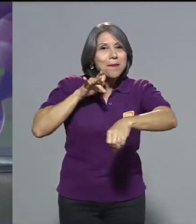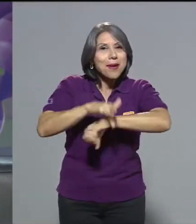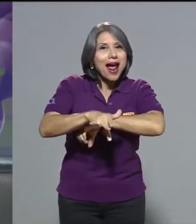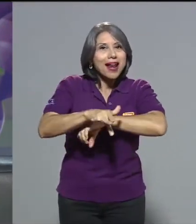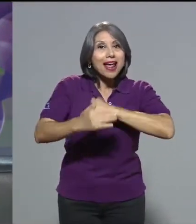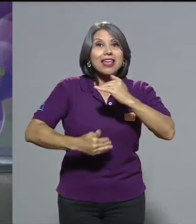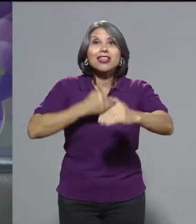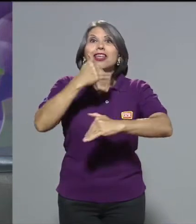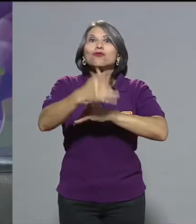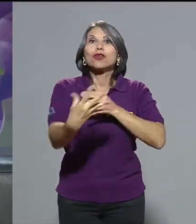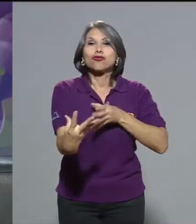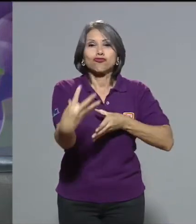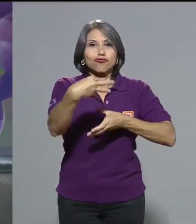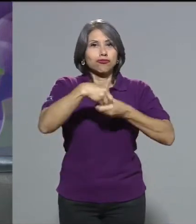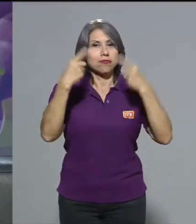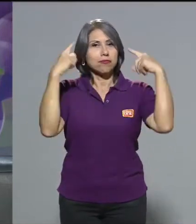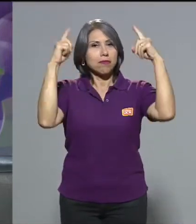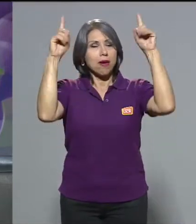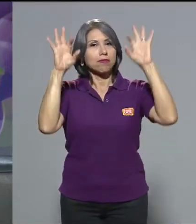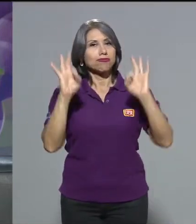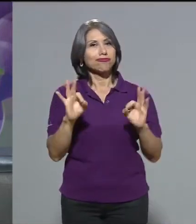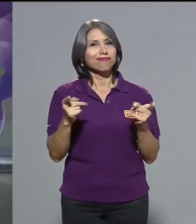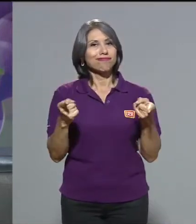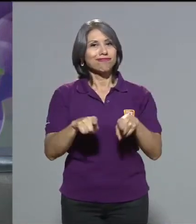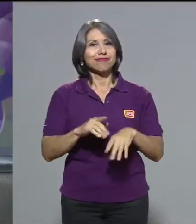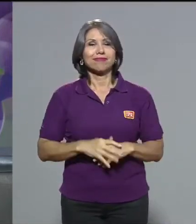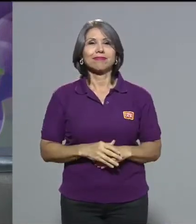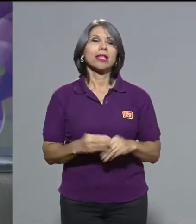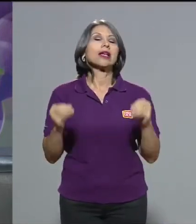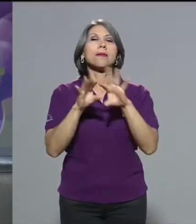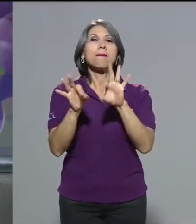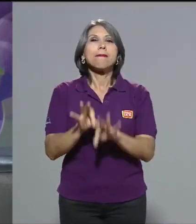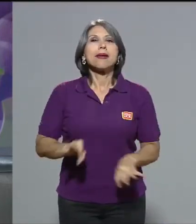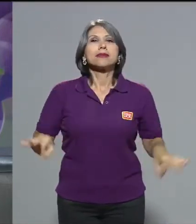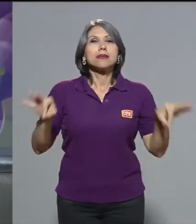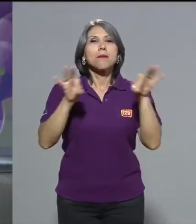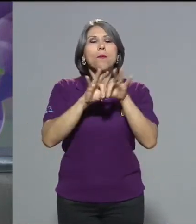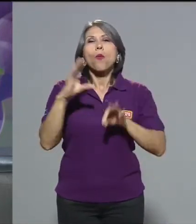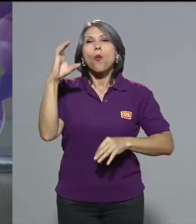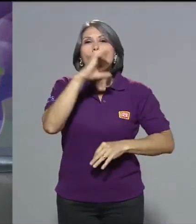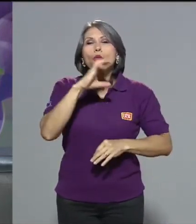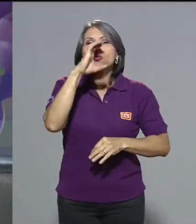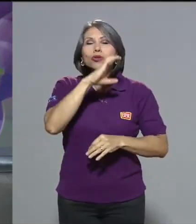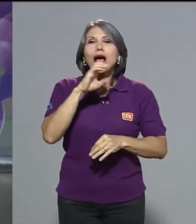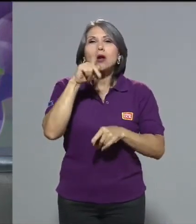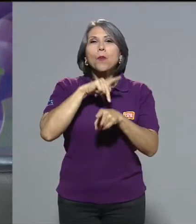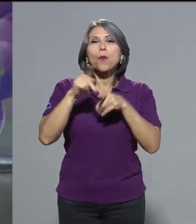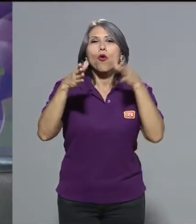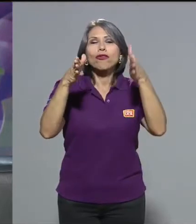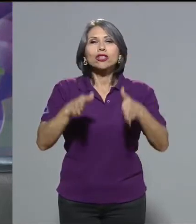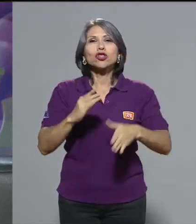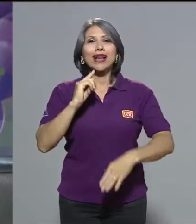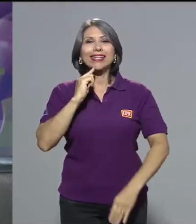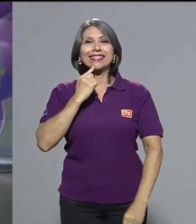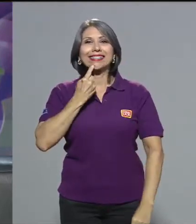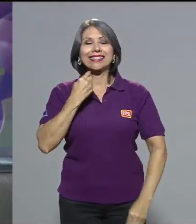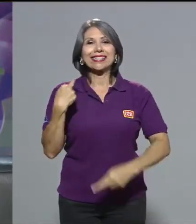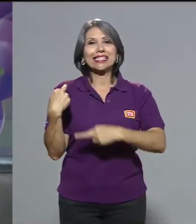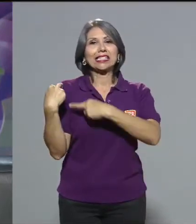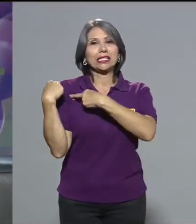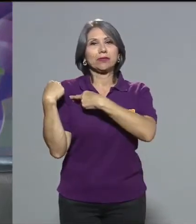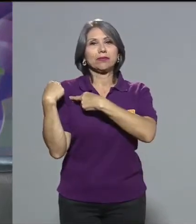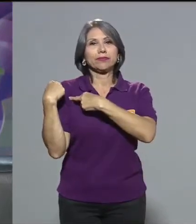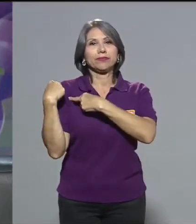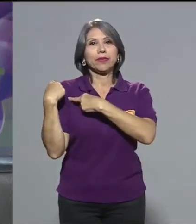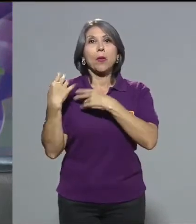a tener más probabilidad de darse. Lo más importante es buscar un profesional serio y responsable, porque en